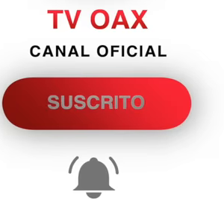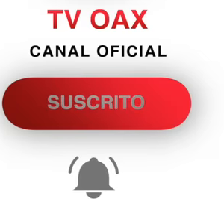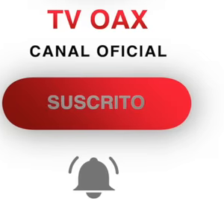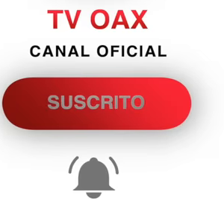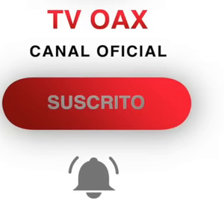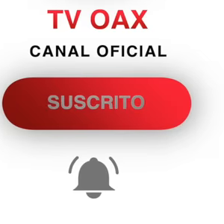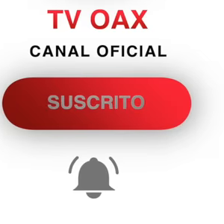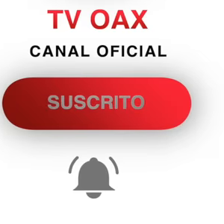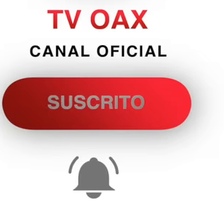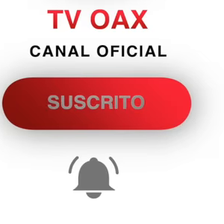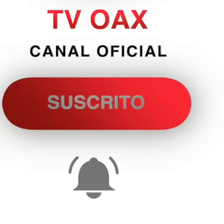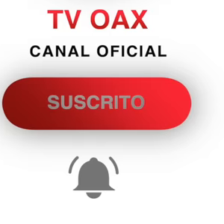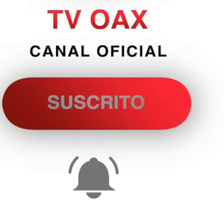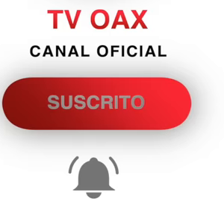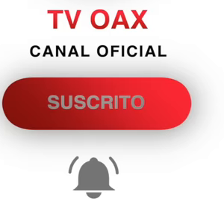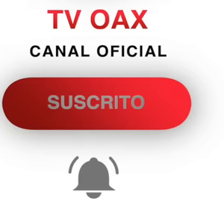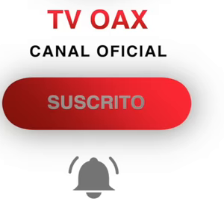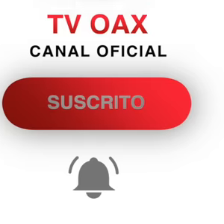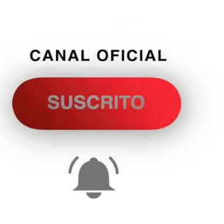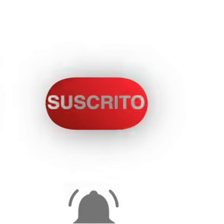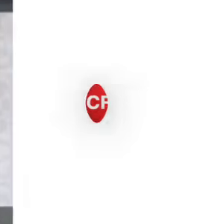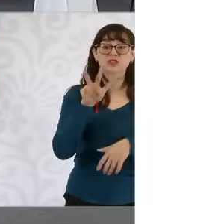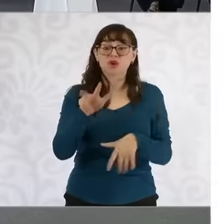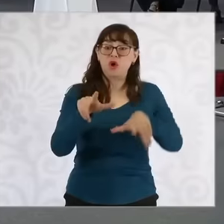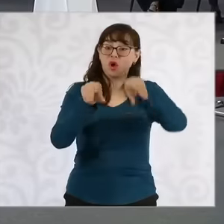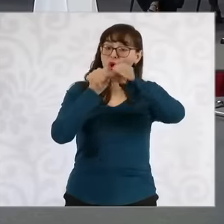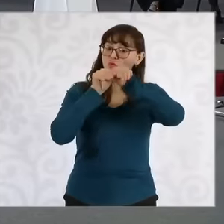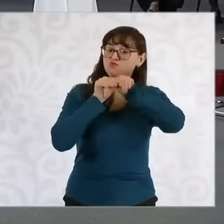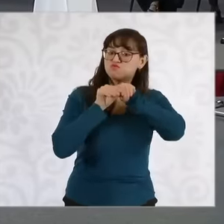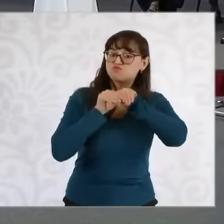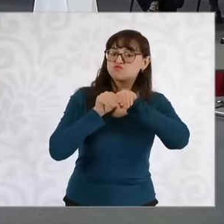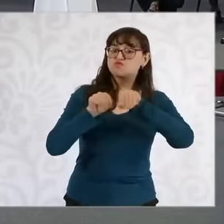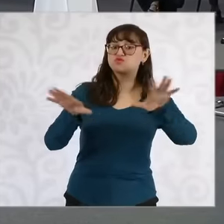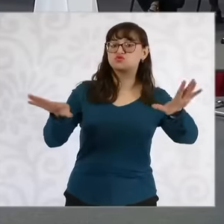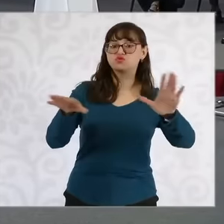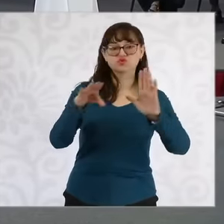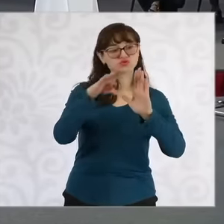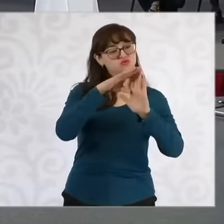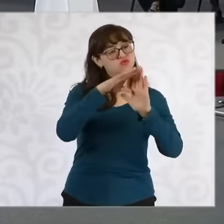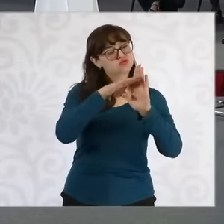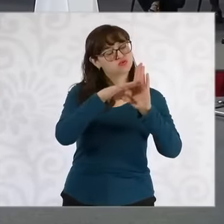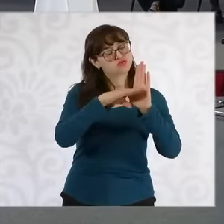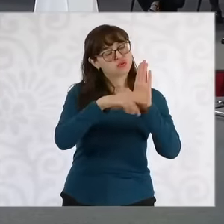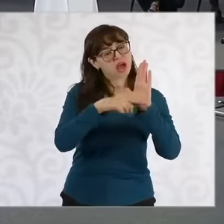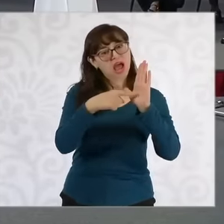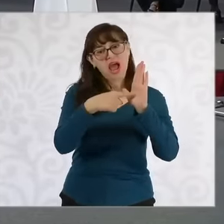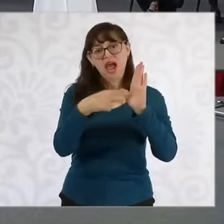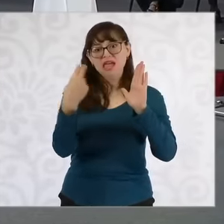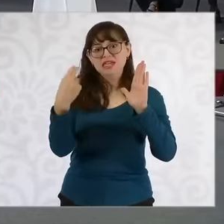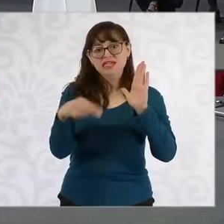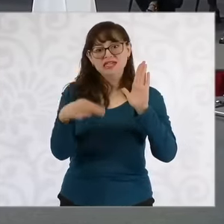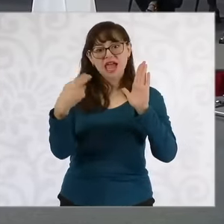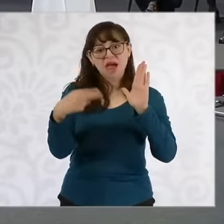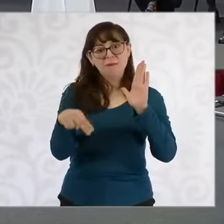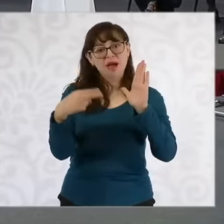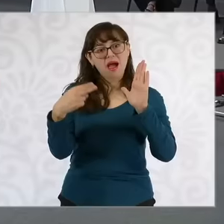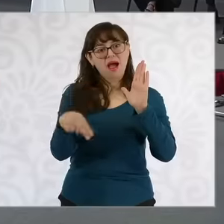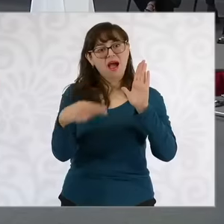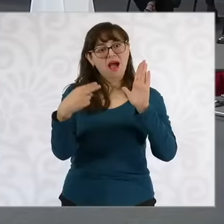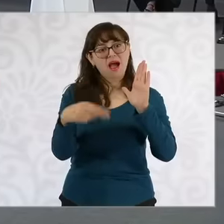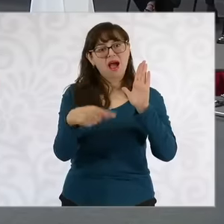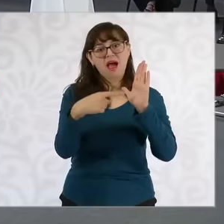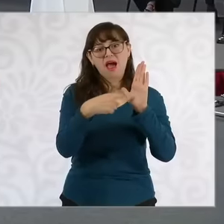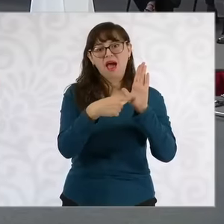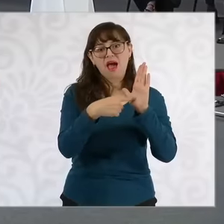En 2018 publica un documento que se llama, vamos a ver cómo se llama, atrás, abajo, abajo.